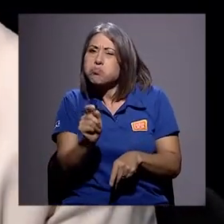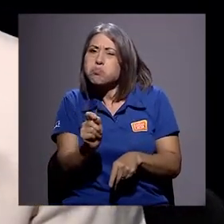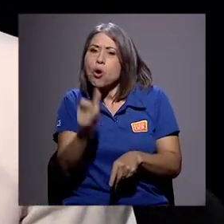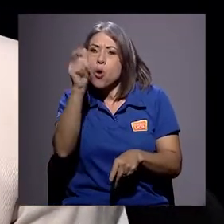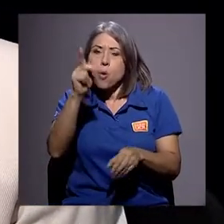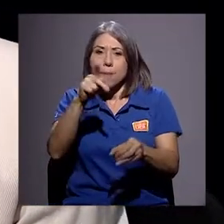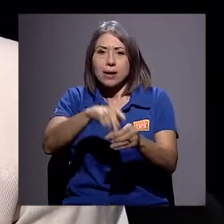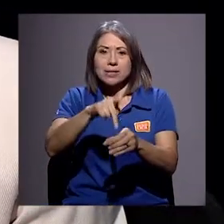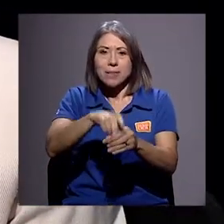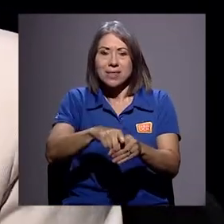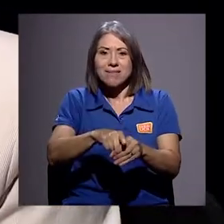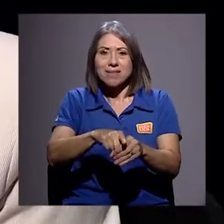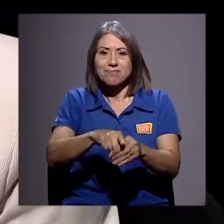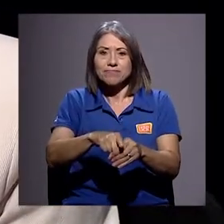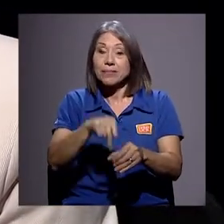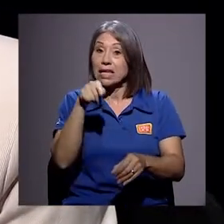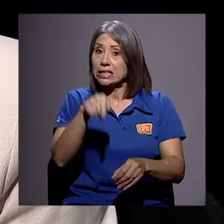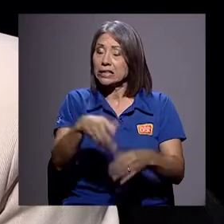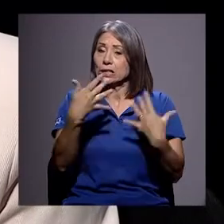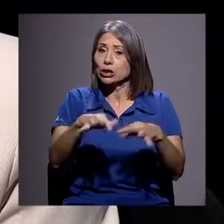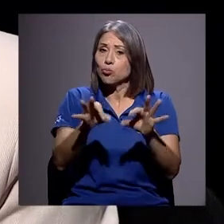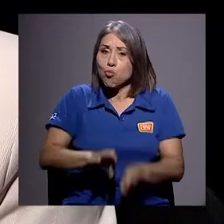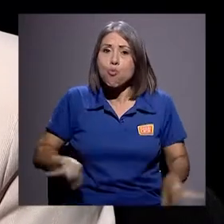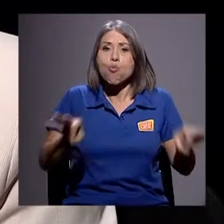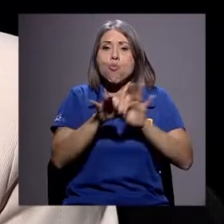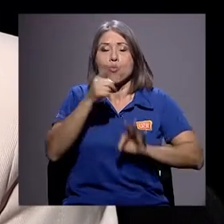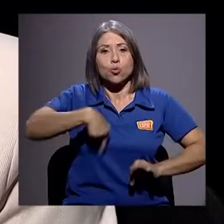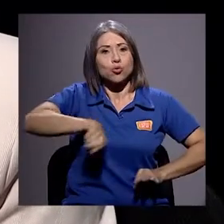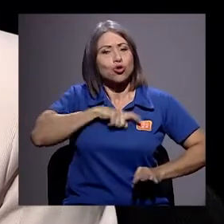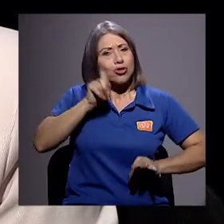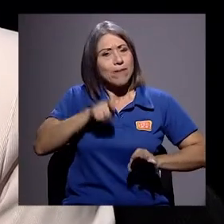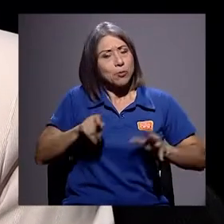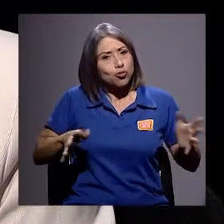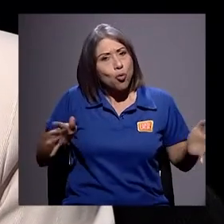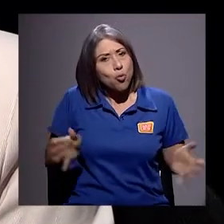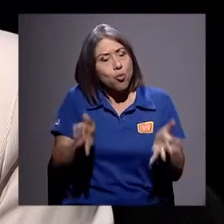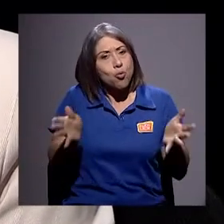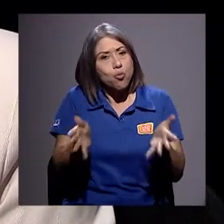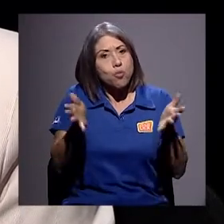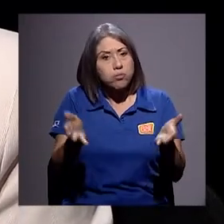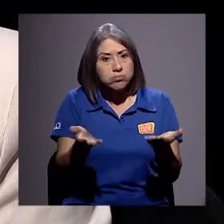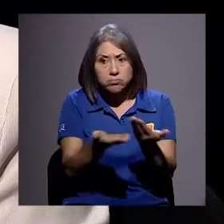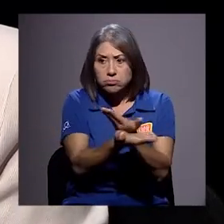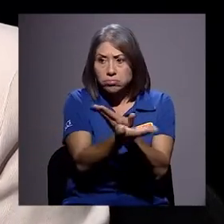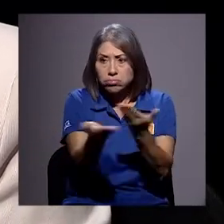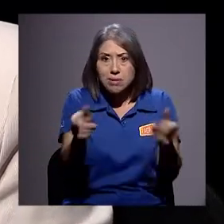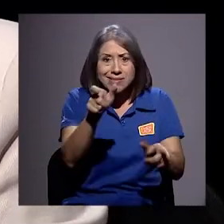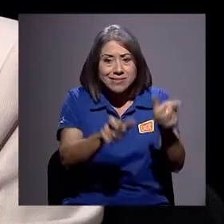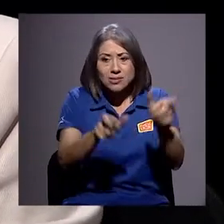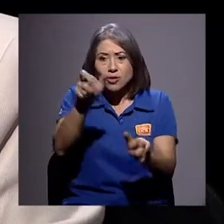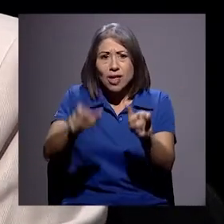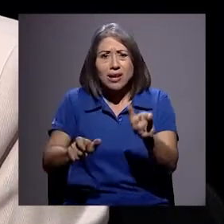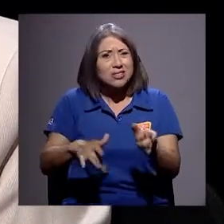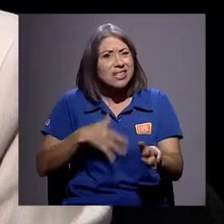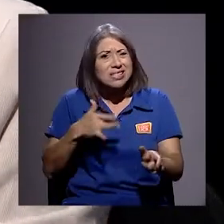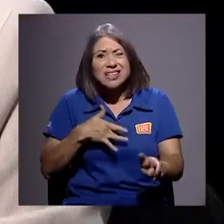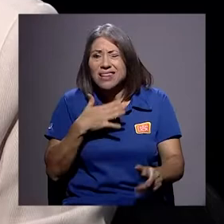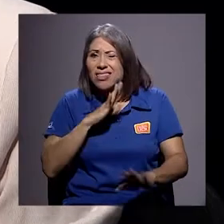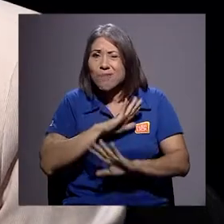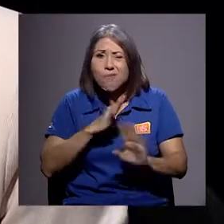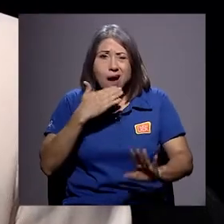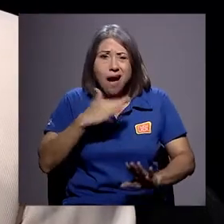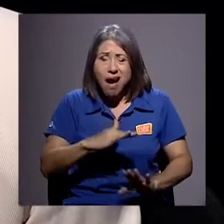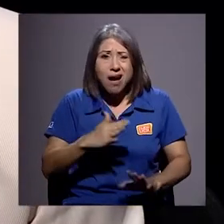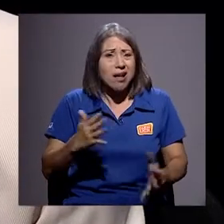eso yo sí creo que es importantísimo que lo fomentamos que los ciudadanos que estamos tan descontentos y